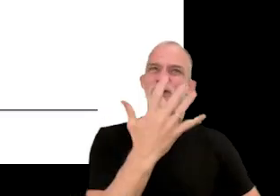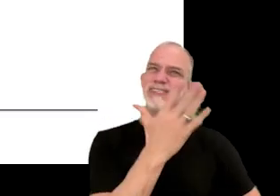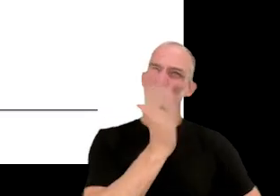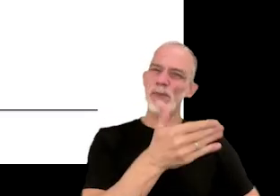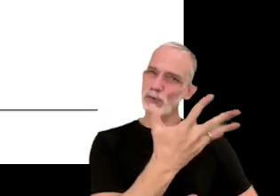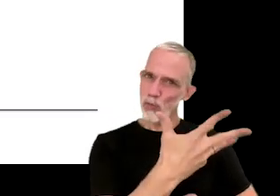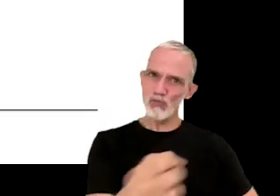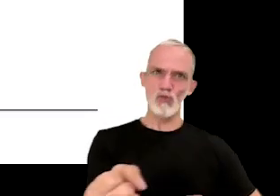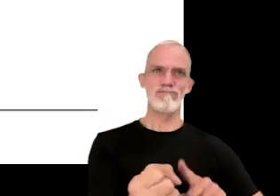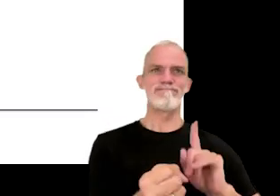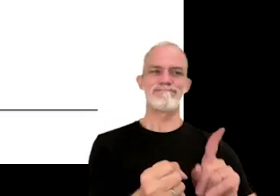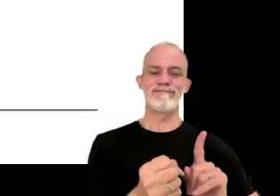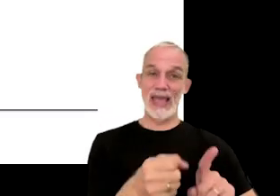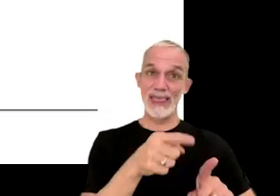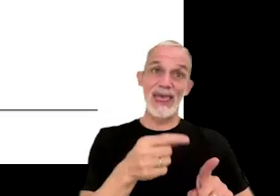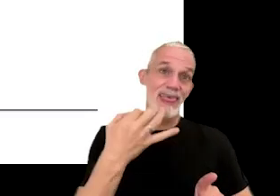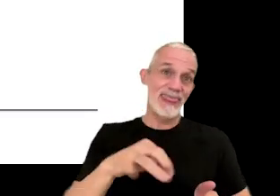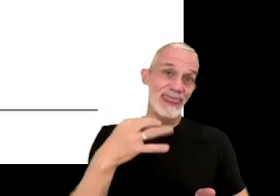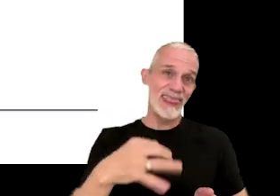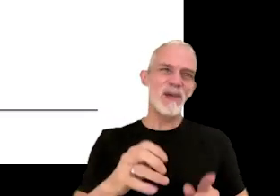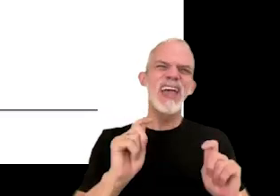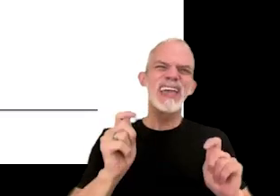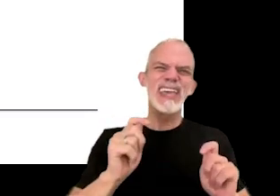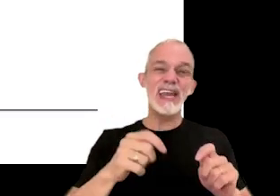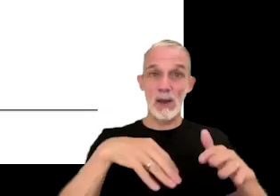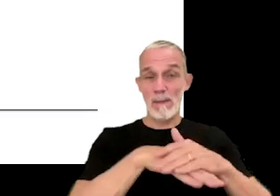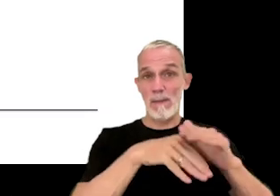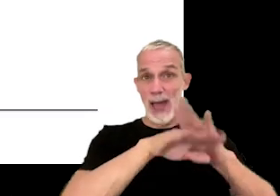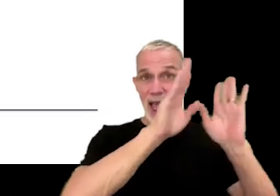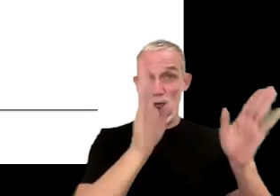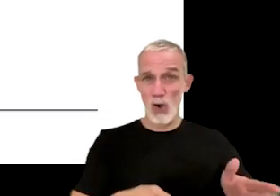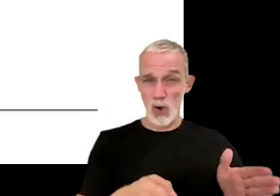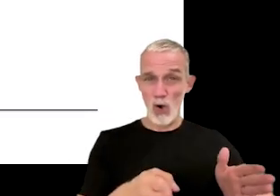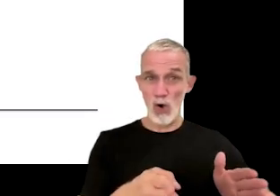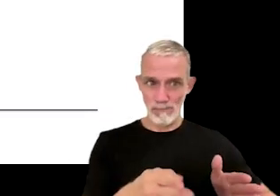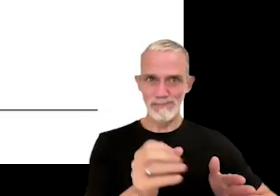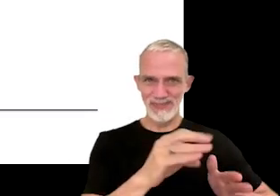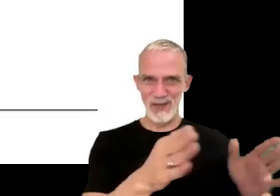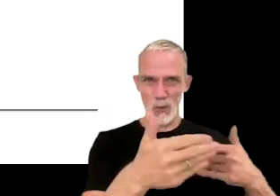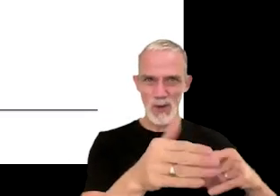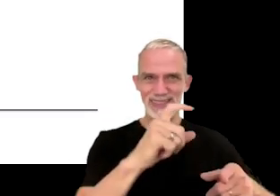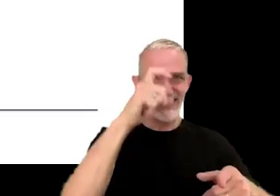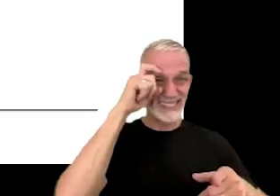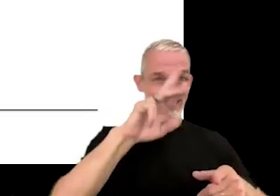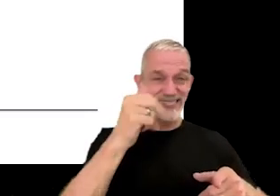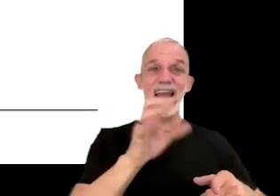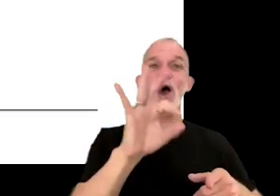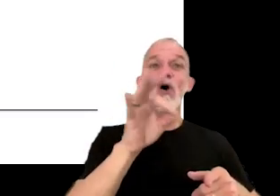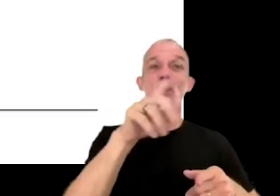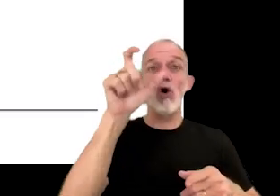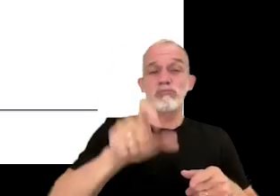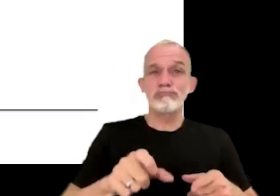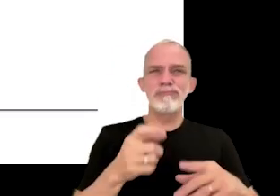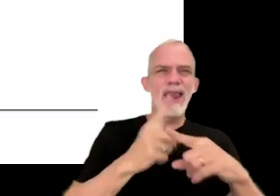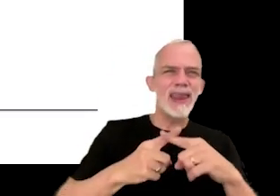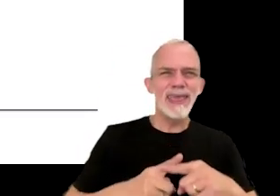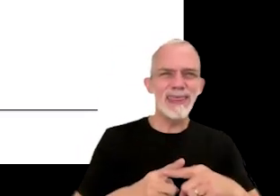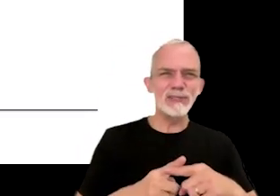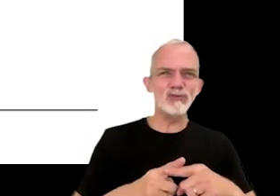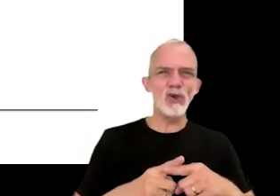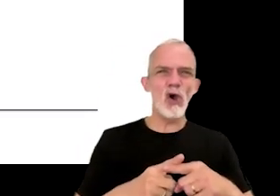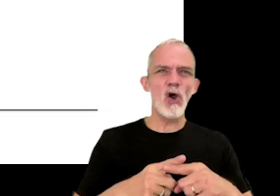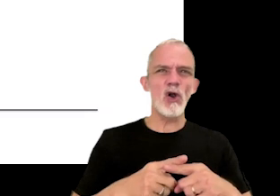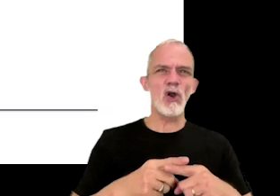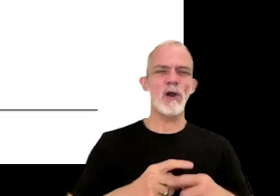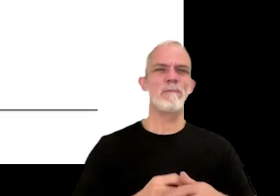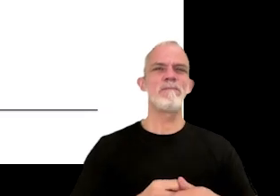retención que debería realizar la entidad financiera donde está la cuenta o el agente de liquidación y